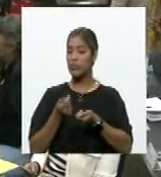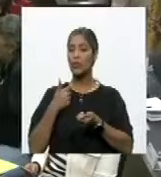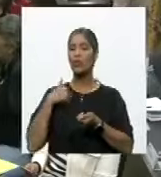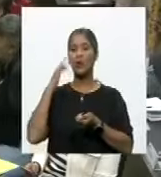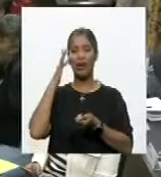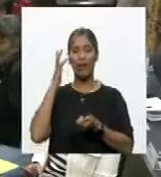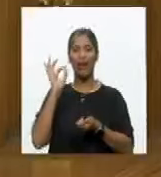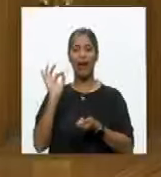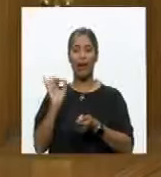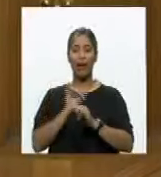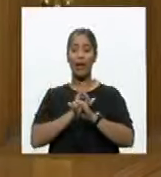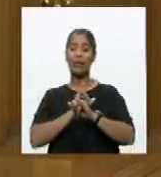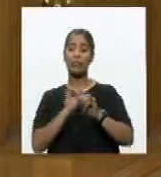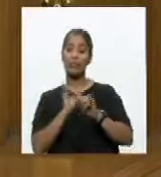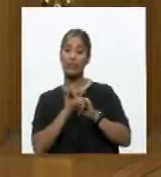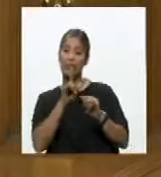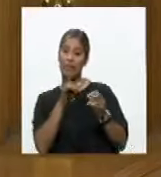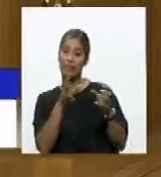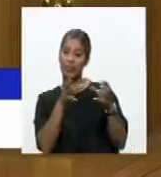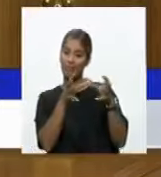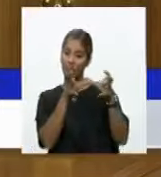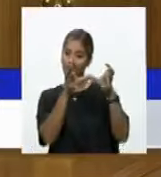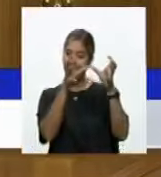hora de que ese globo